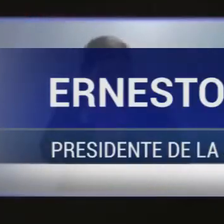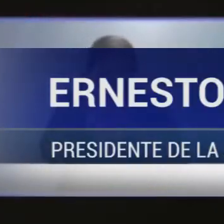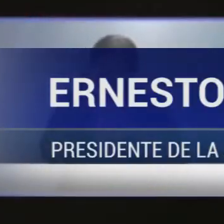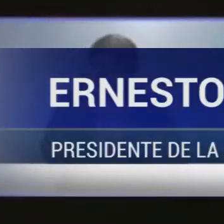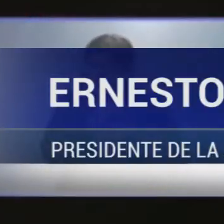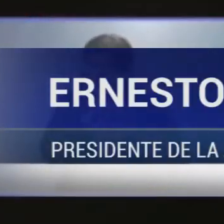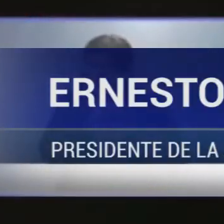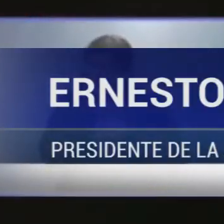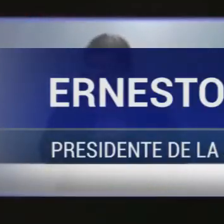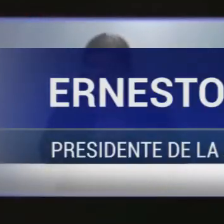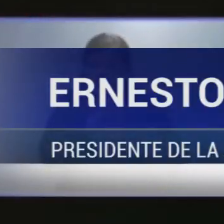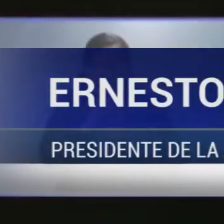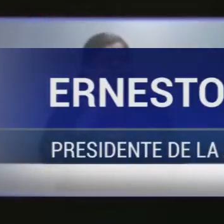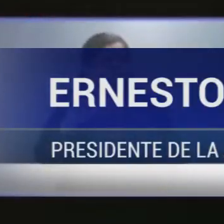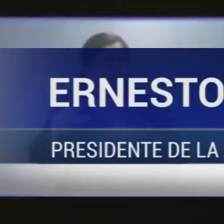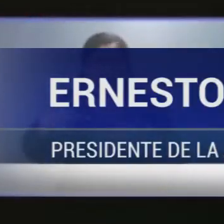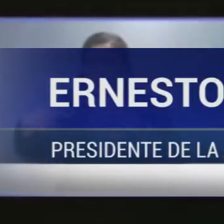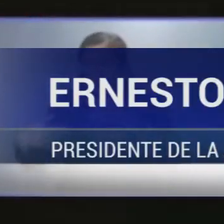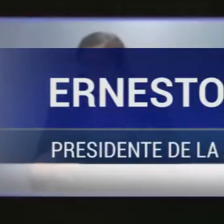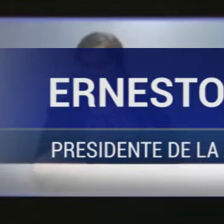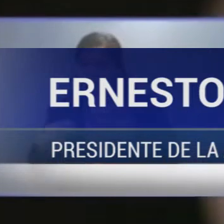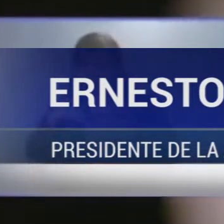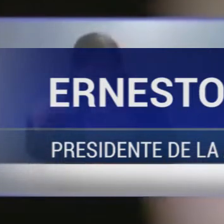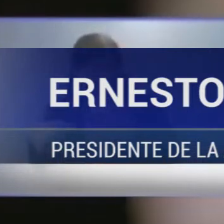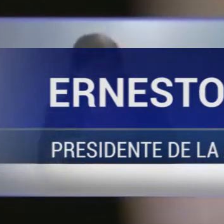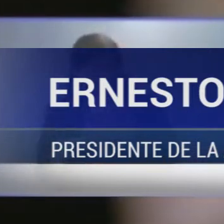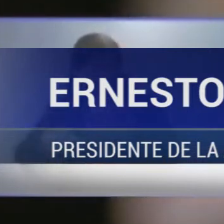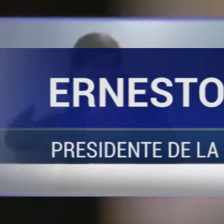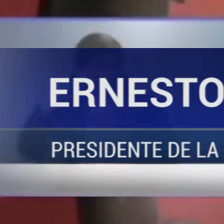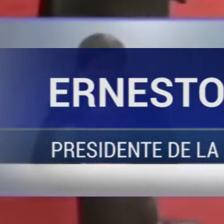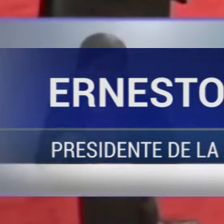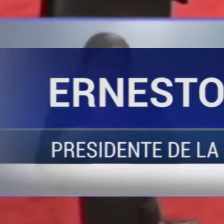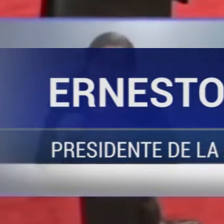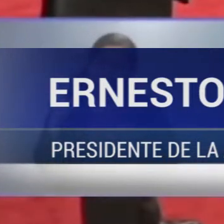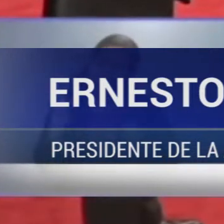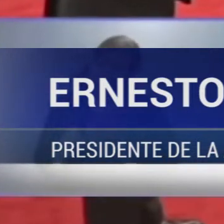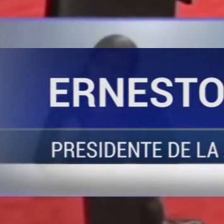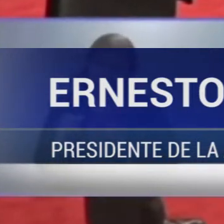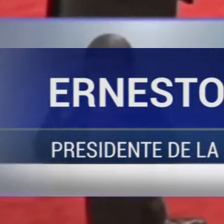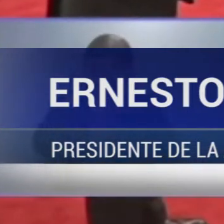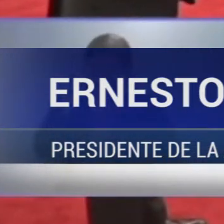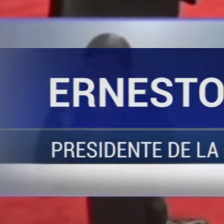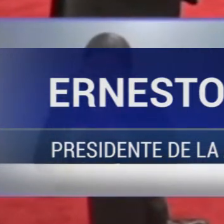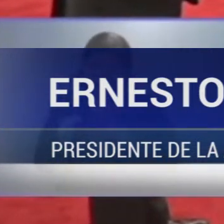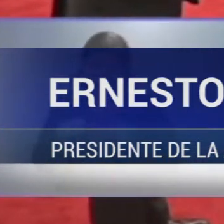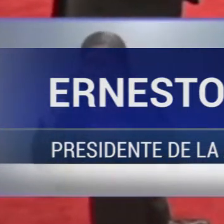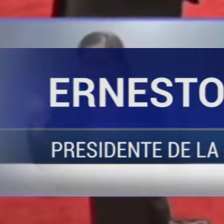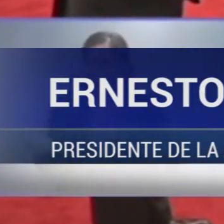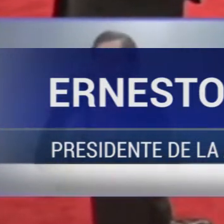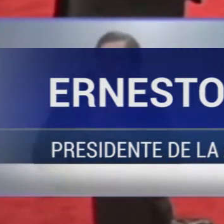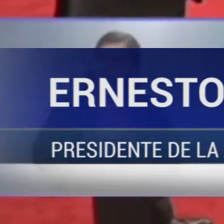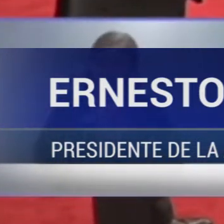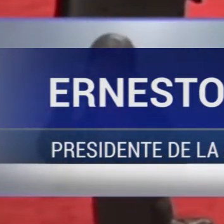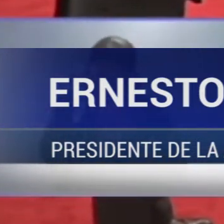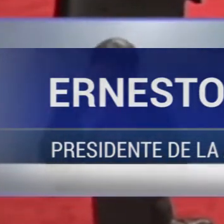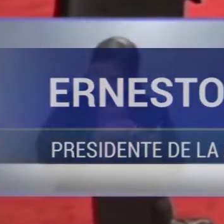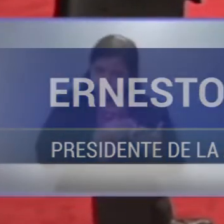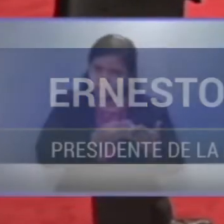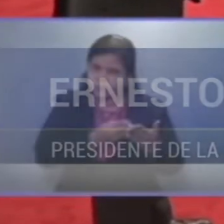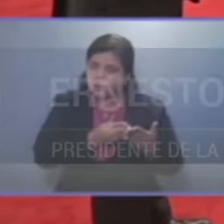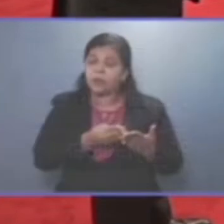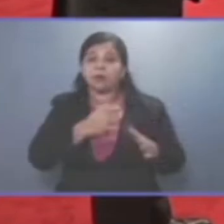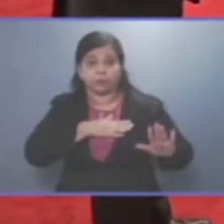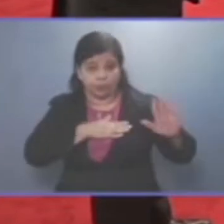a su texto, cualesquiera que fueren las leyes, decretos, órdenes o resoluciones que la contraríen, prometiendo